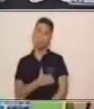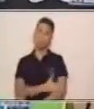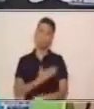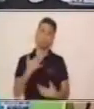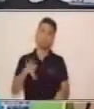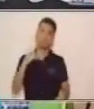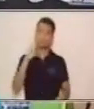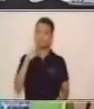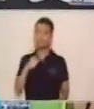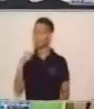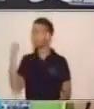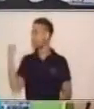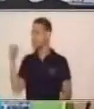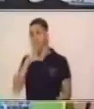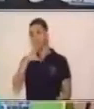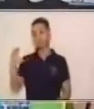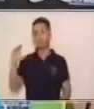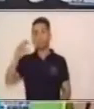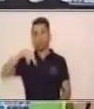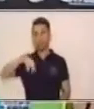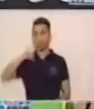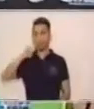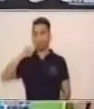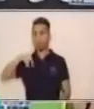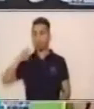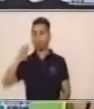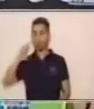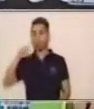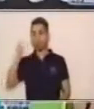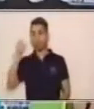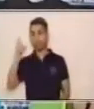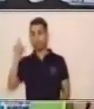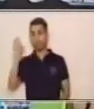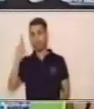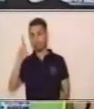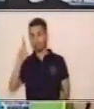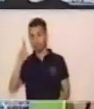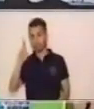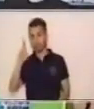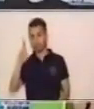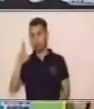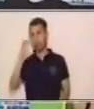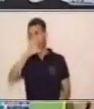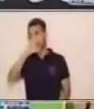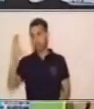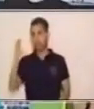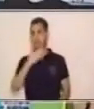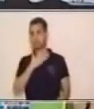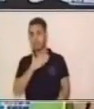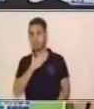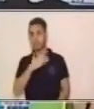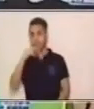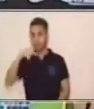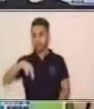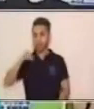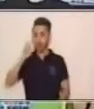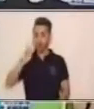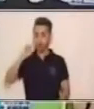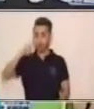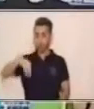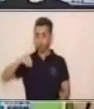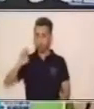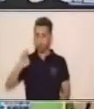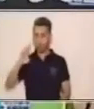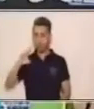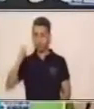que es la fracción. Vamos a recordar que el número de arriba, ¿cómo le llamamos? A ver si te acuerdas.